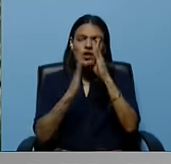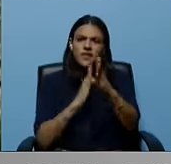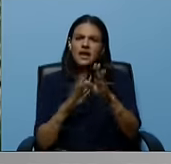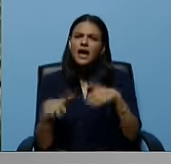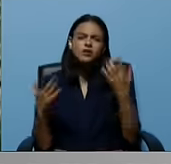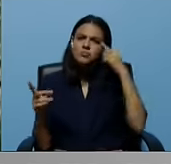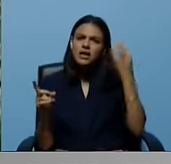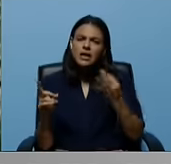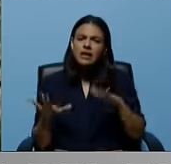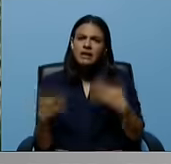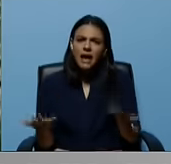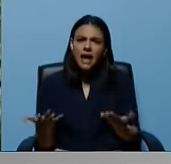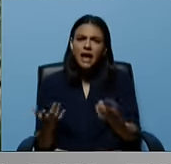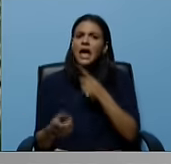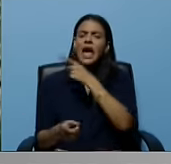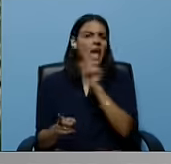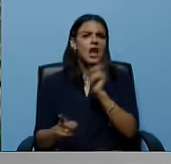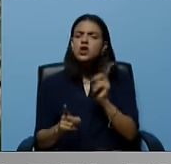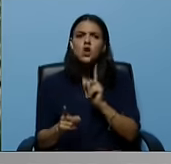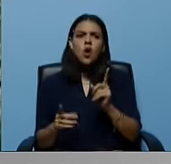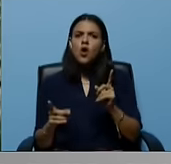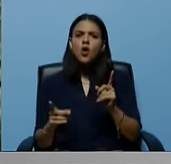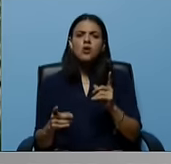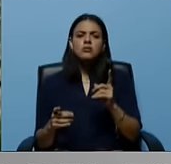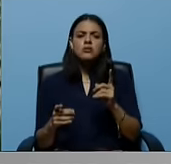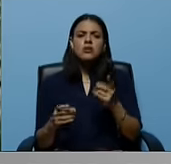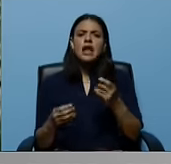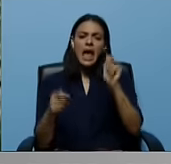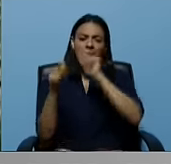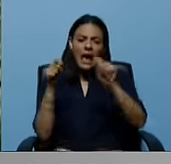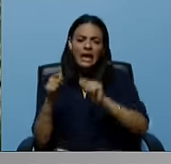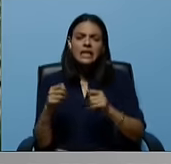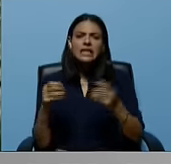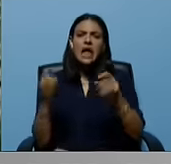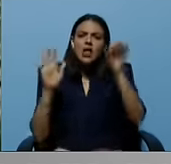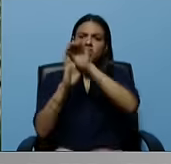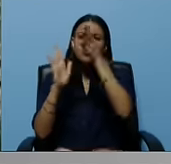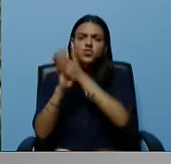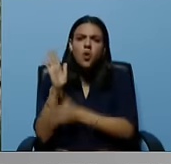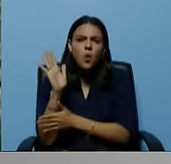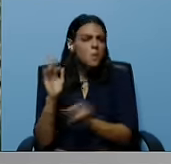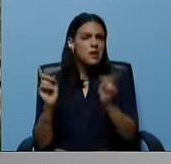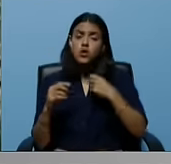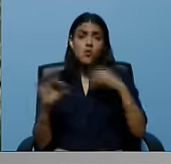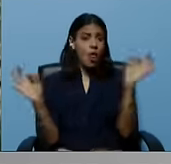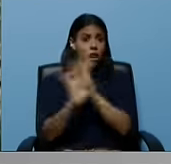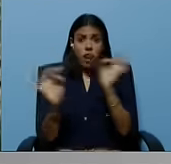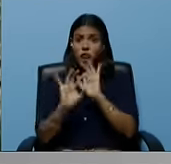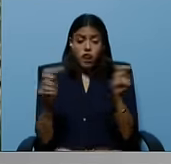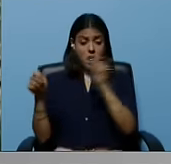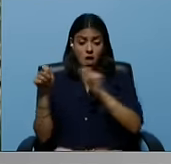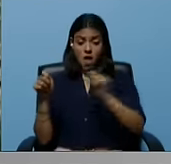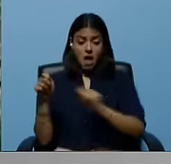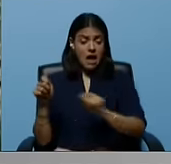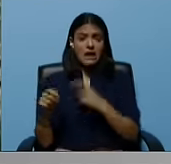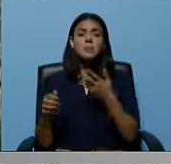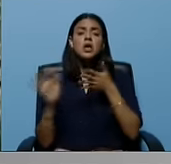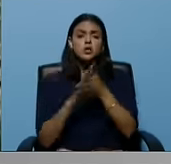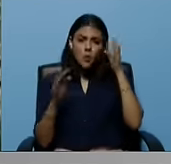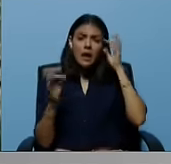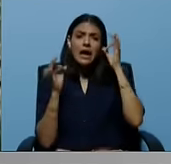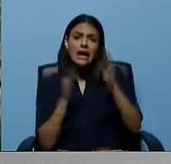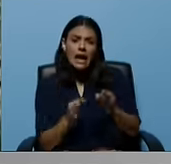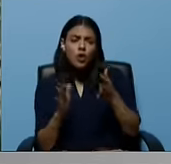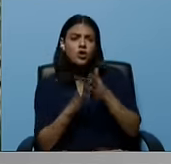que él no ha suscrito documento alguno mediante el cual haga un reconocimiento a